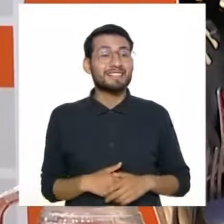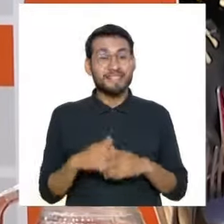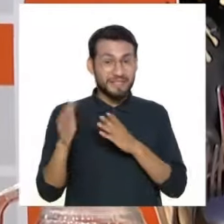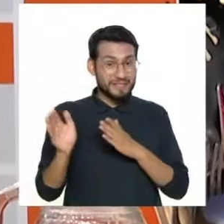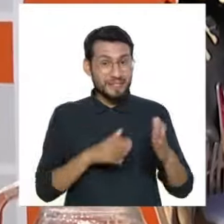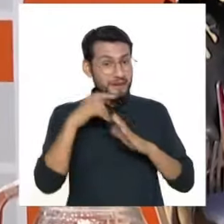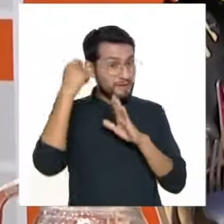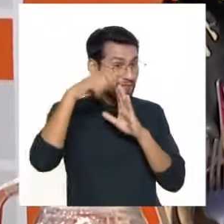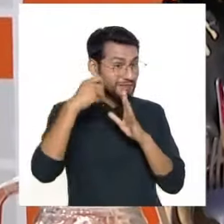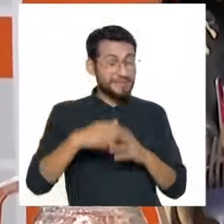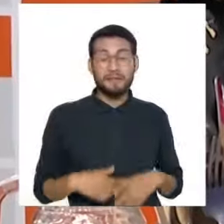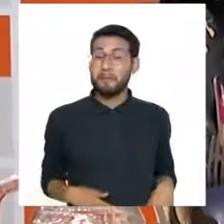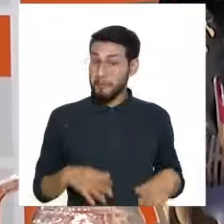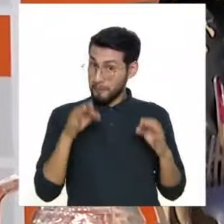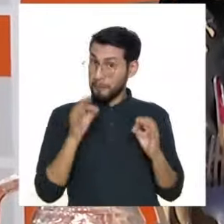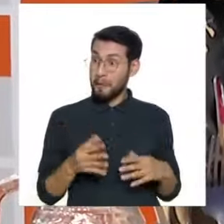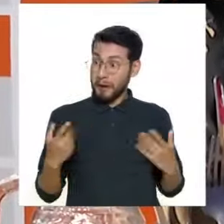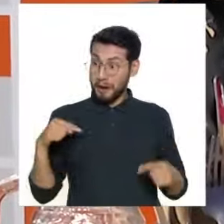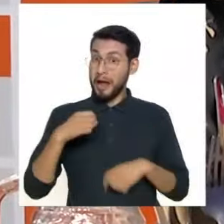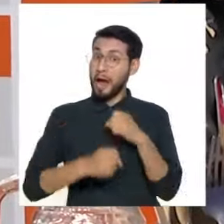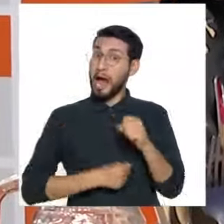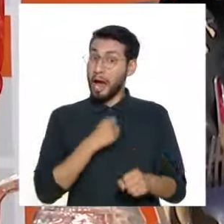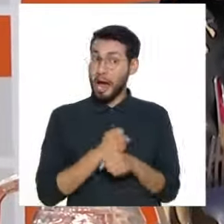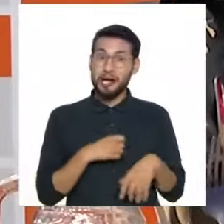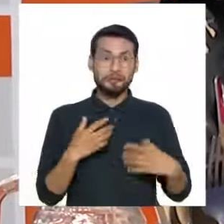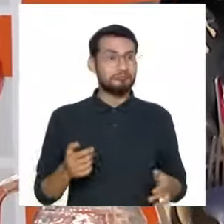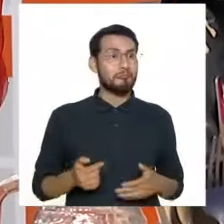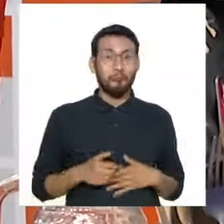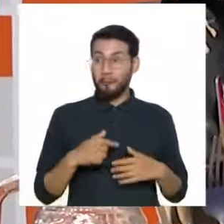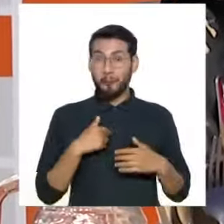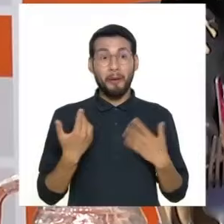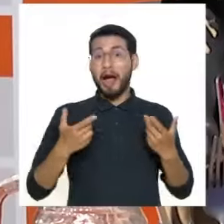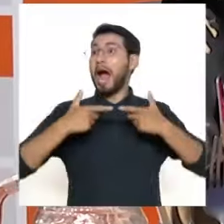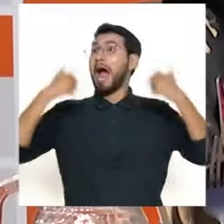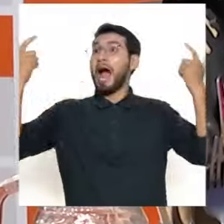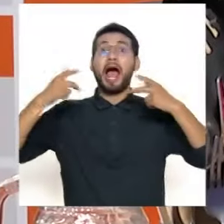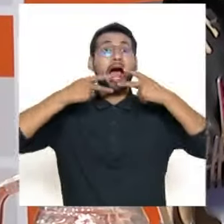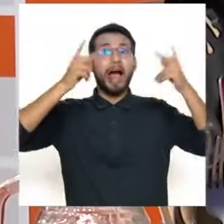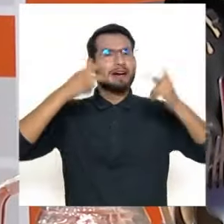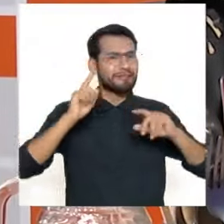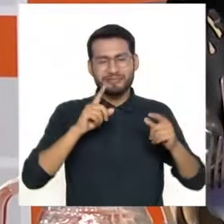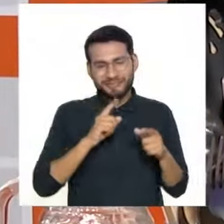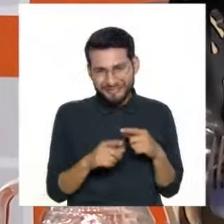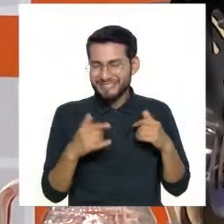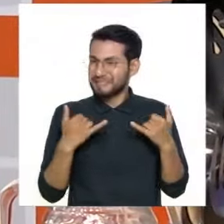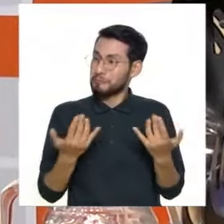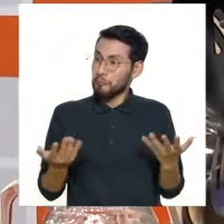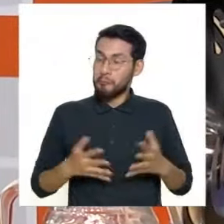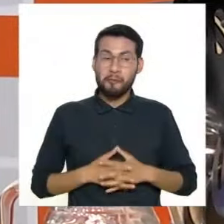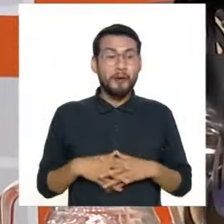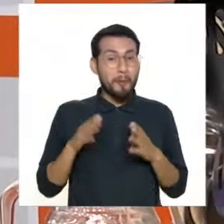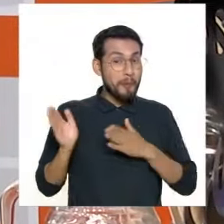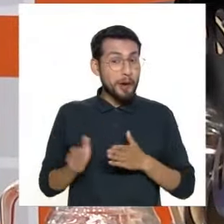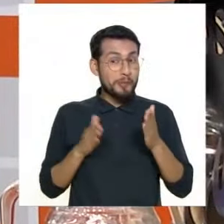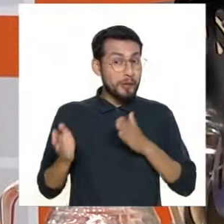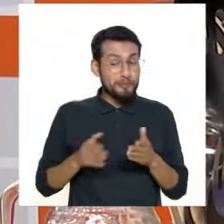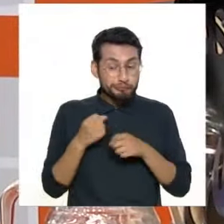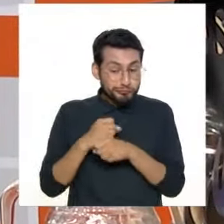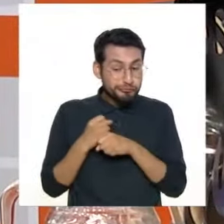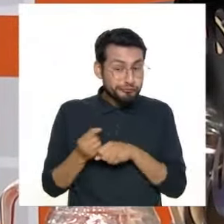preparando el video La verdad que estoy en un año de de no voy a hacer ninguna presentación grande este año pero voy a estoy preparando esas